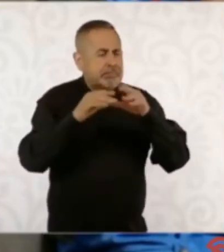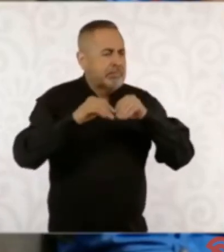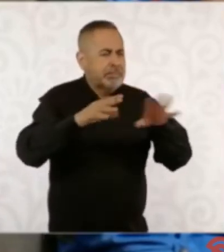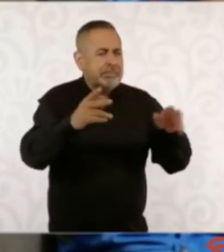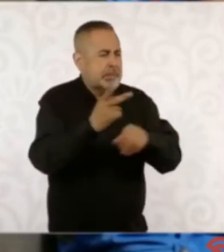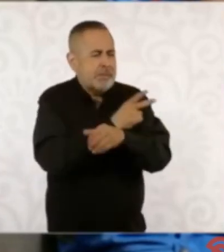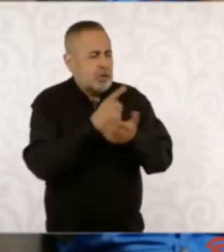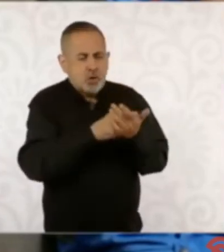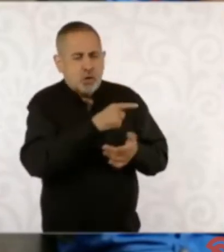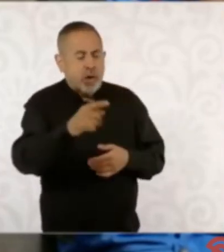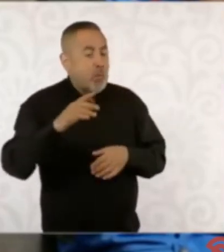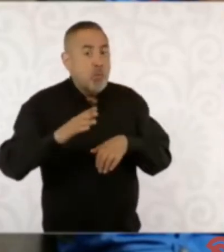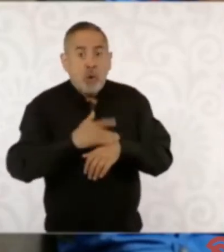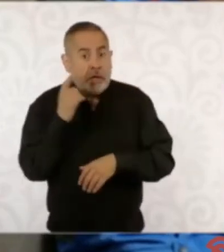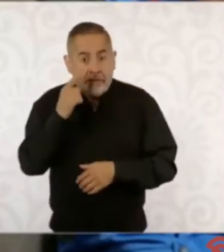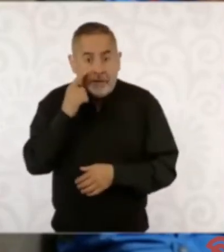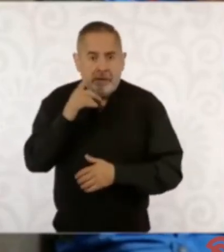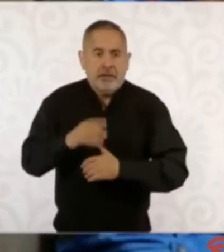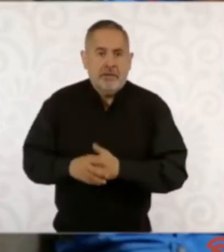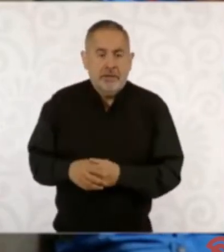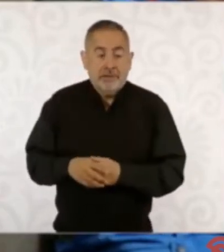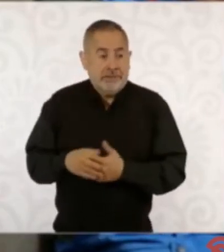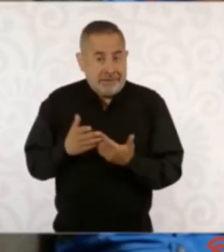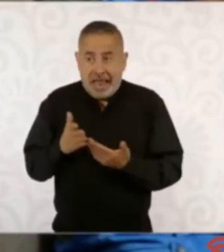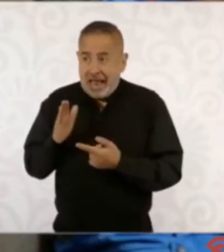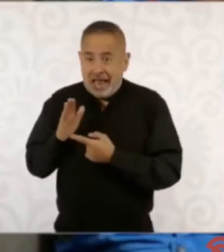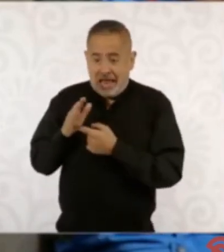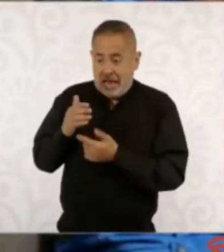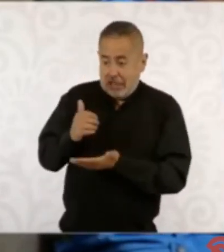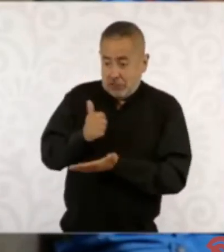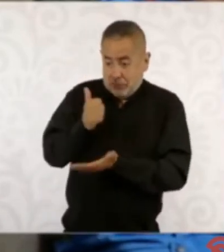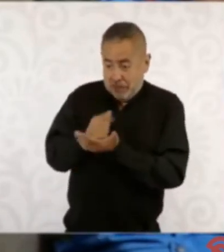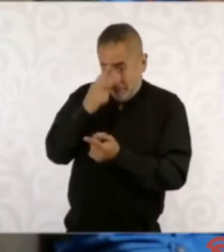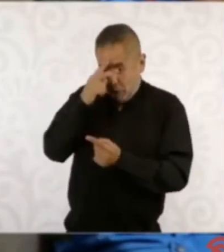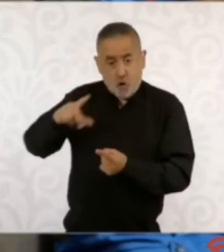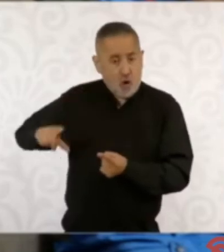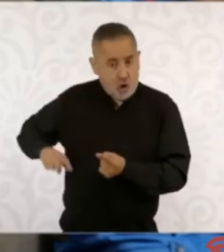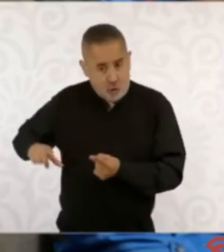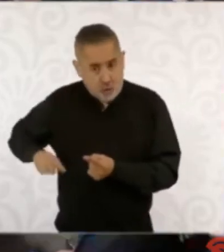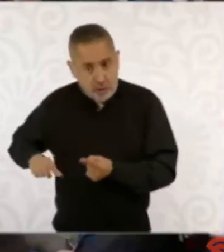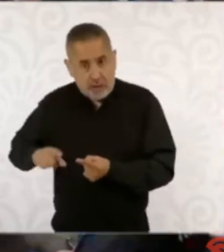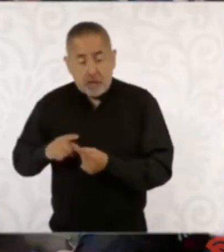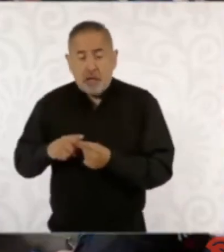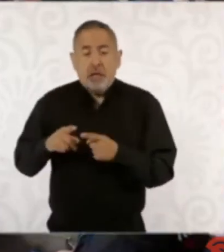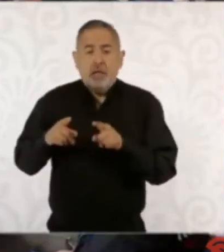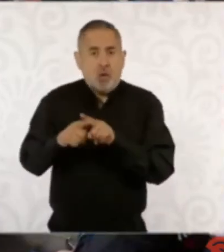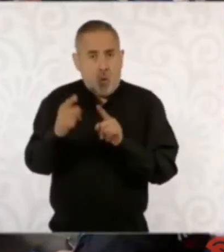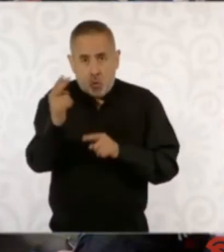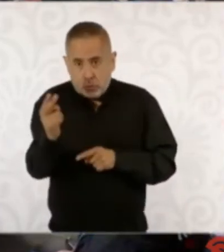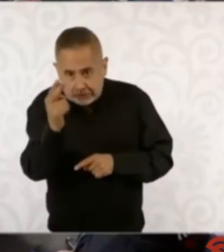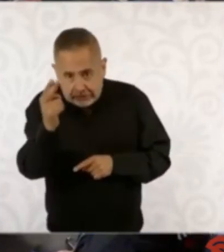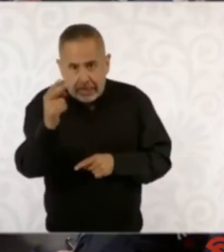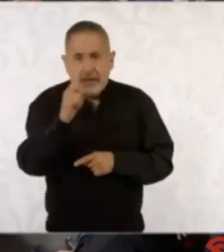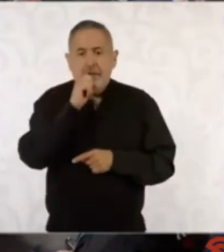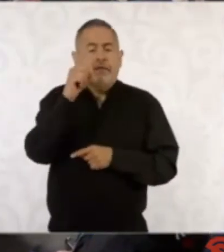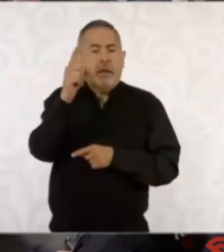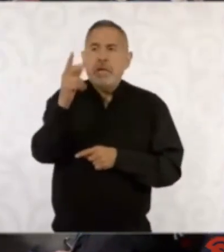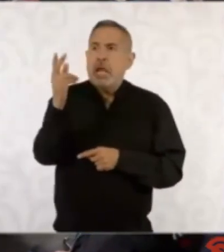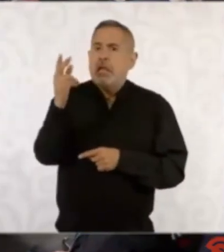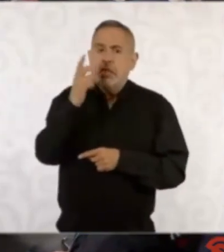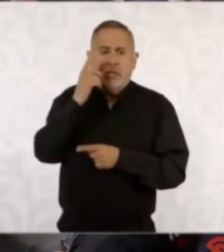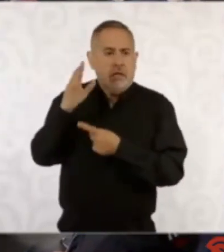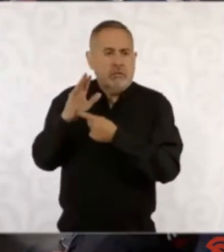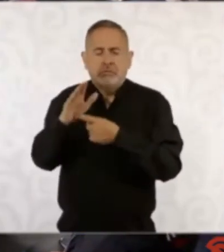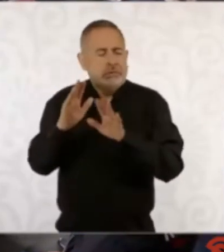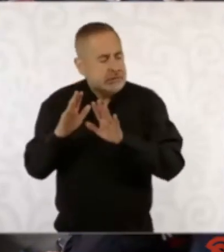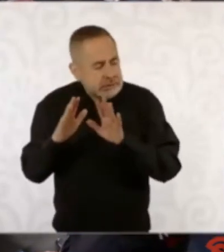caso, porque pese a que las autoridades de la Ciudad de México y tanto usted también pues informaron que este